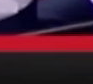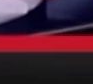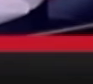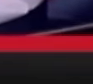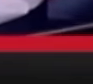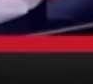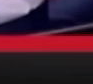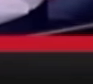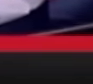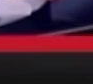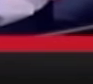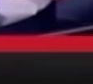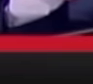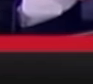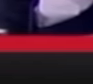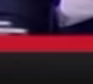¿tiene conocimiento ustedes?